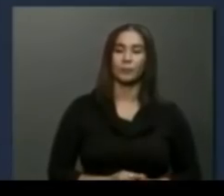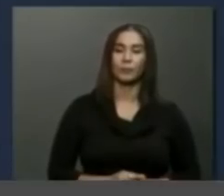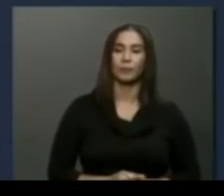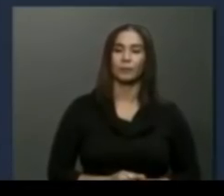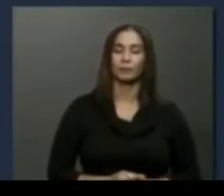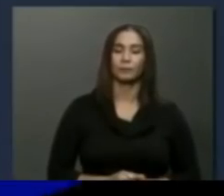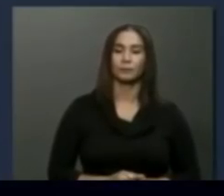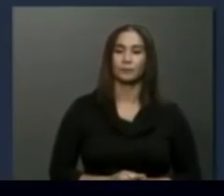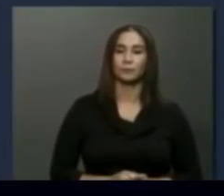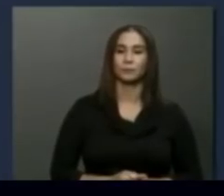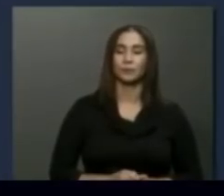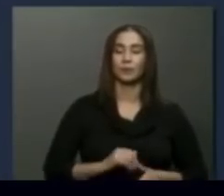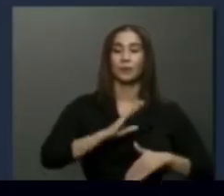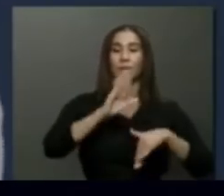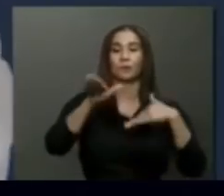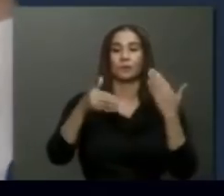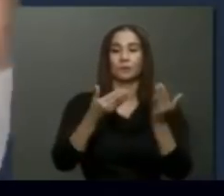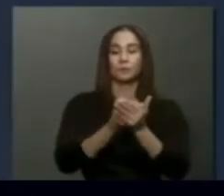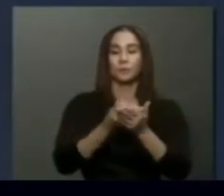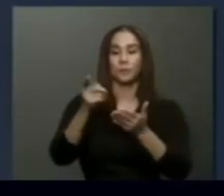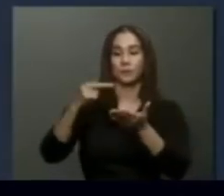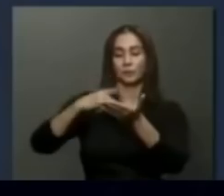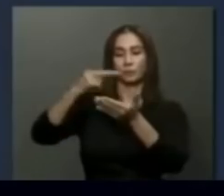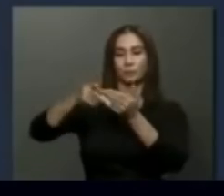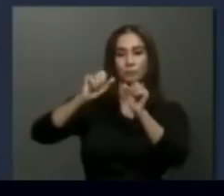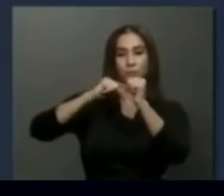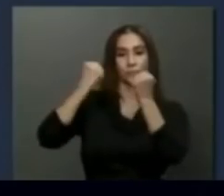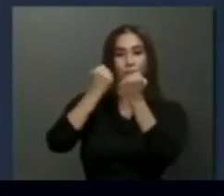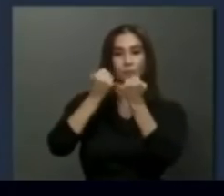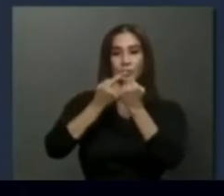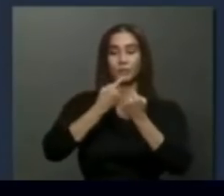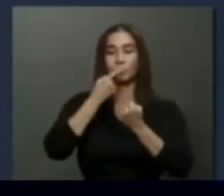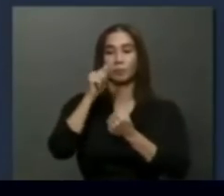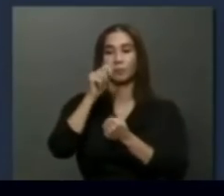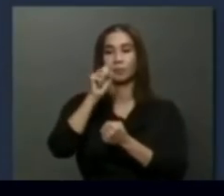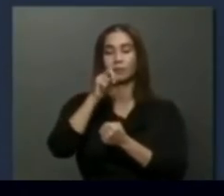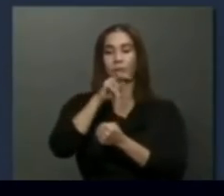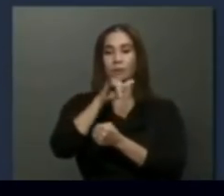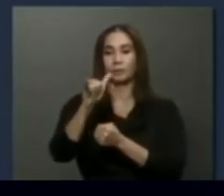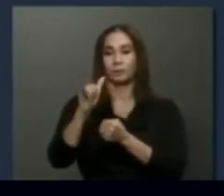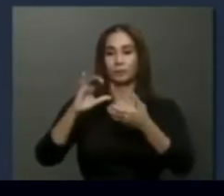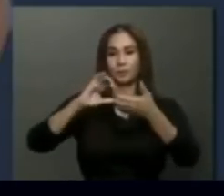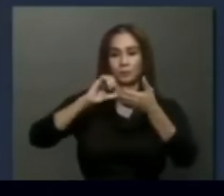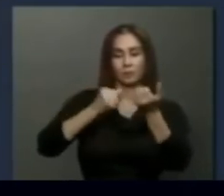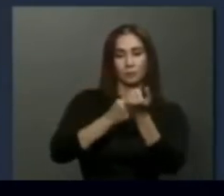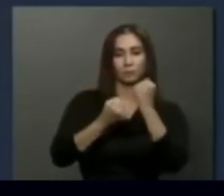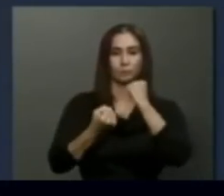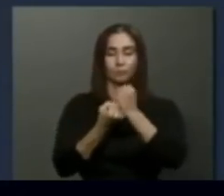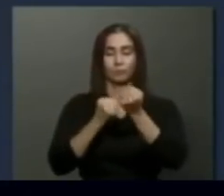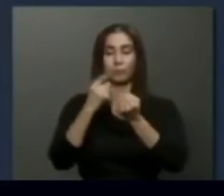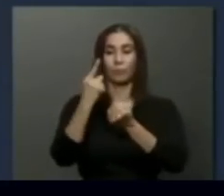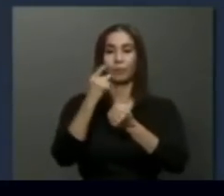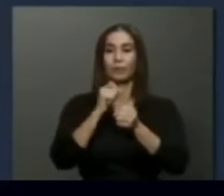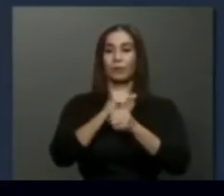debe, señores, a todos estos programas sociales, como mencionó Tony, que se cohesionan uno al otro